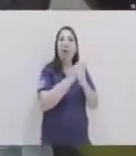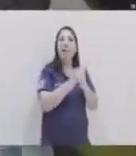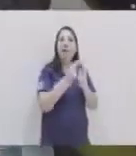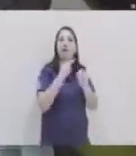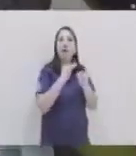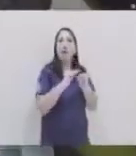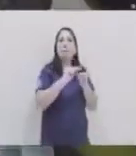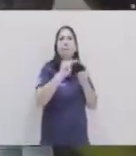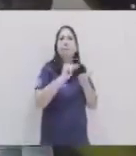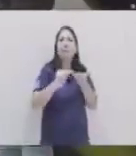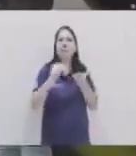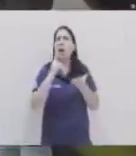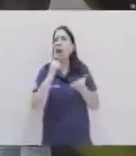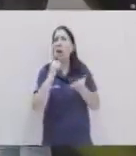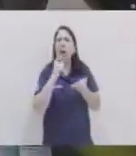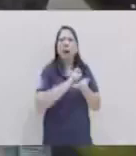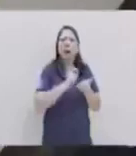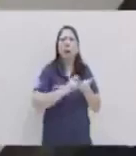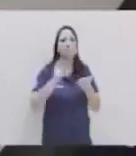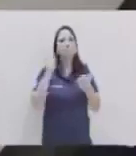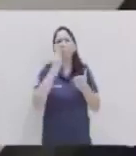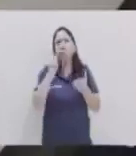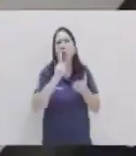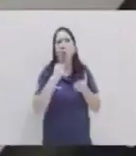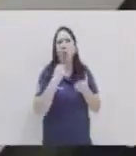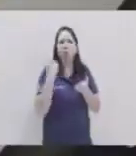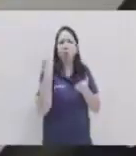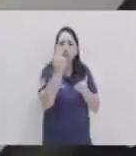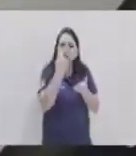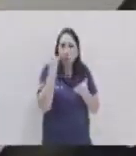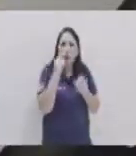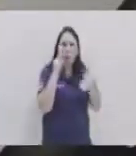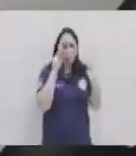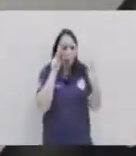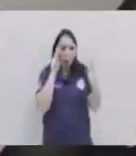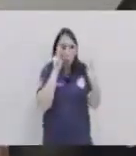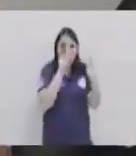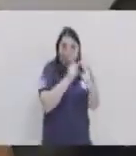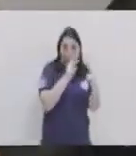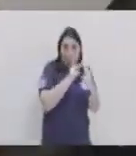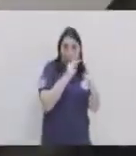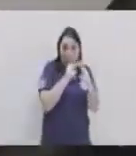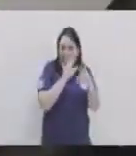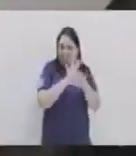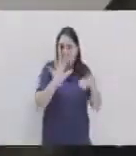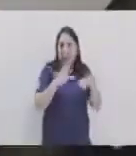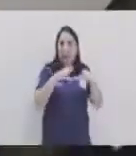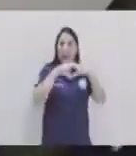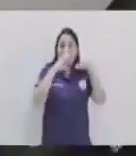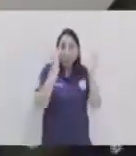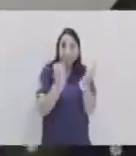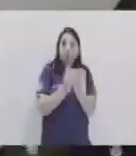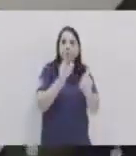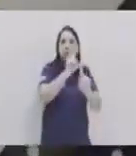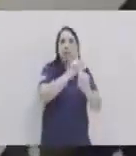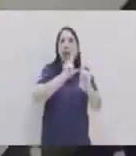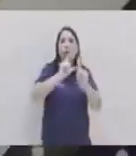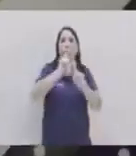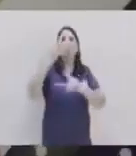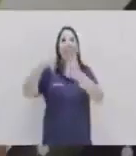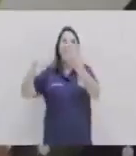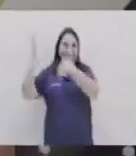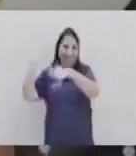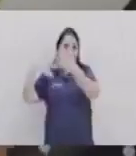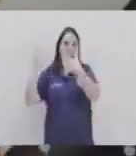para que sea dedicado. Por ejemplo, vemos poemas que sí tienen su autor porque va dedicado, ellos están pensando en alguien